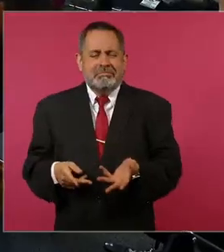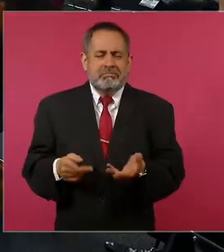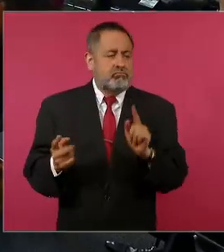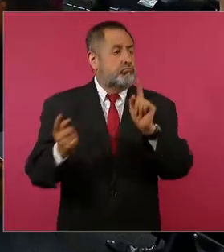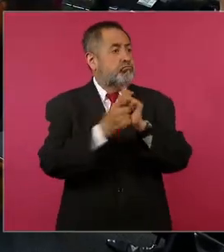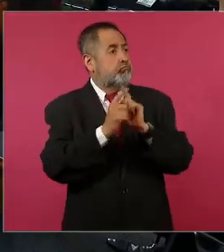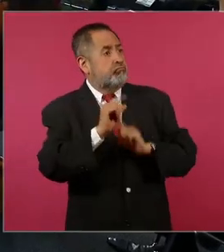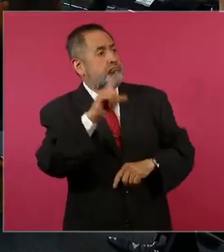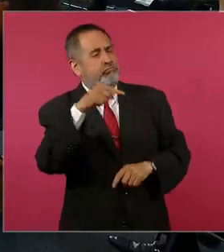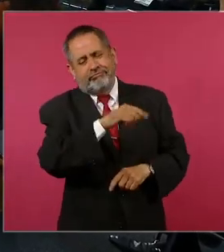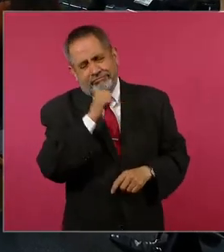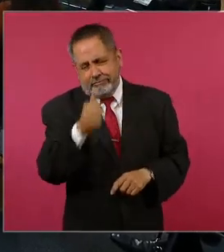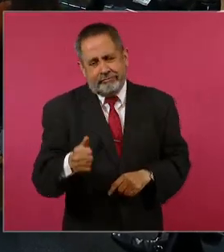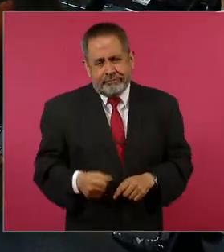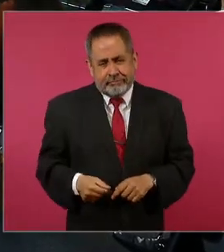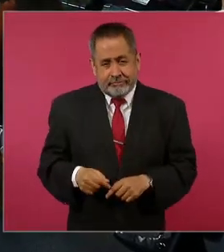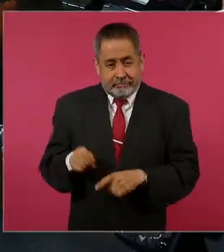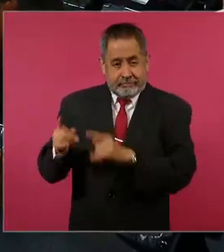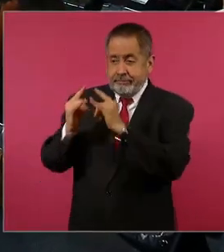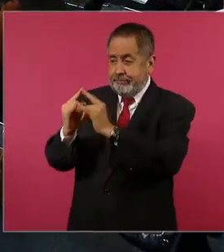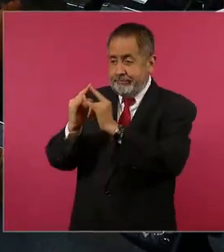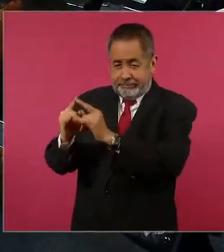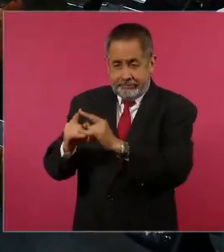a los de los tianguis,